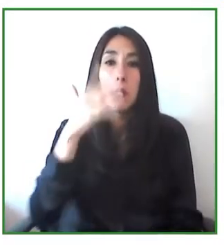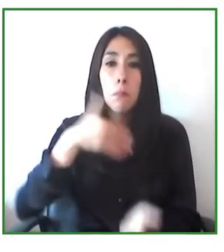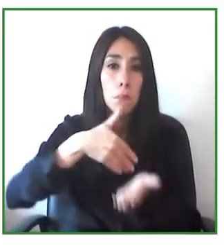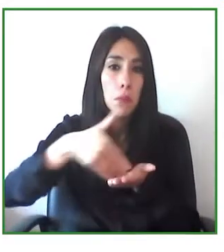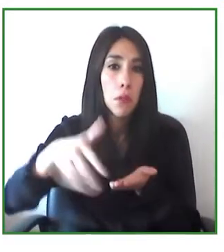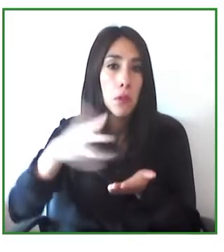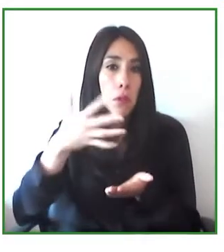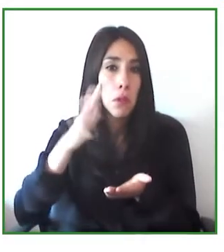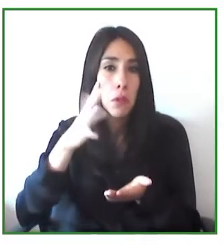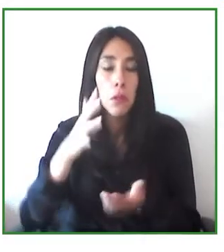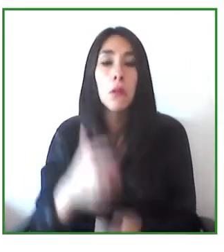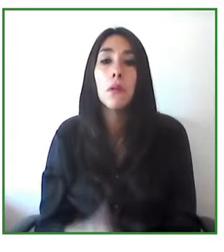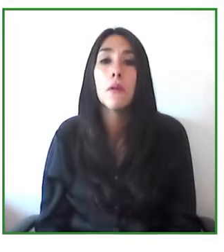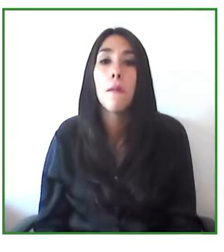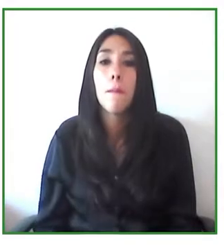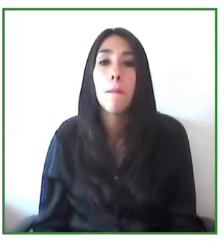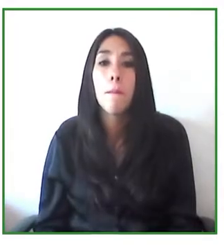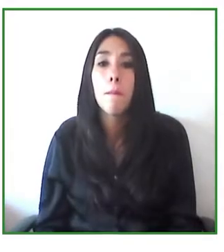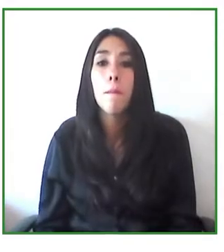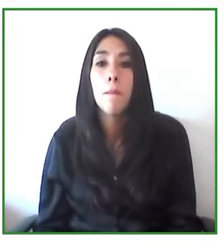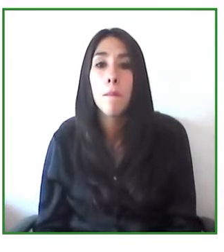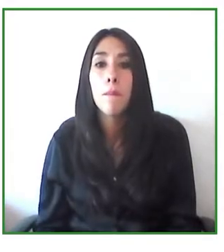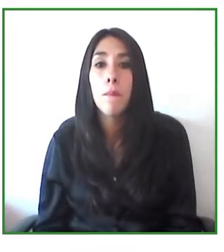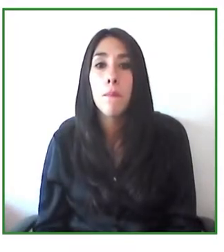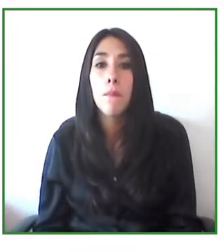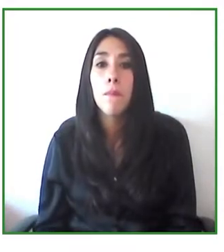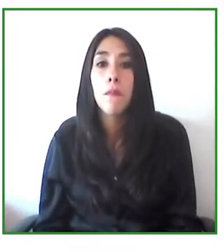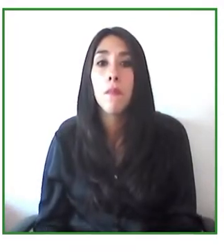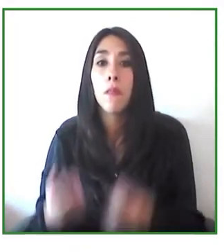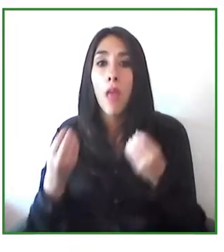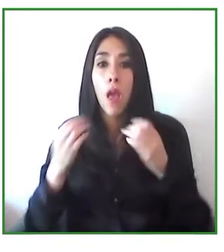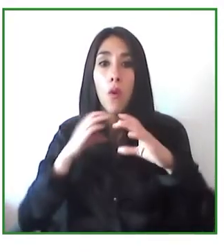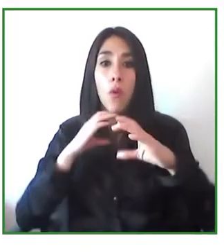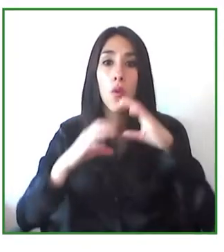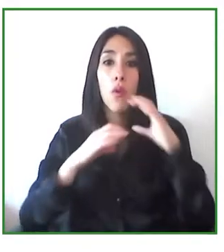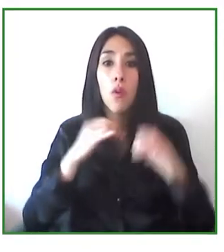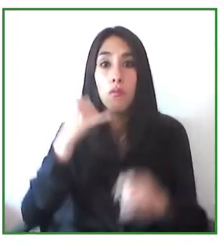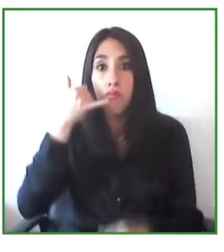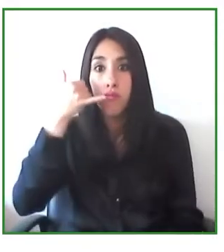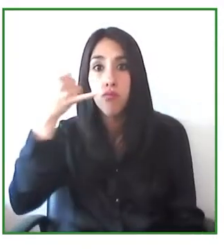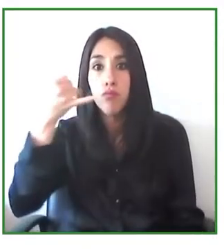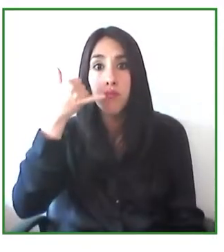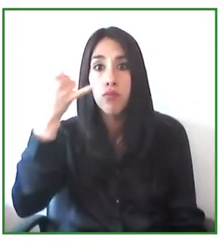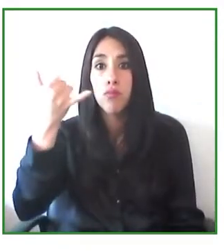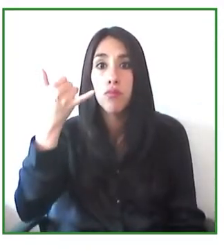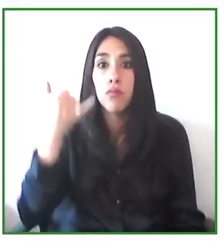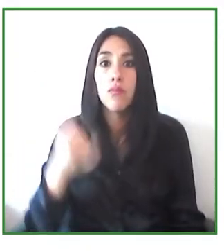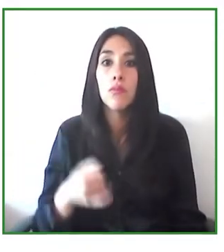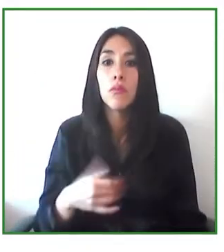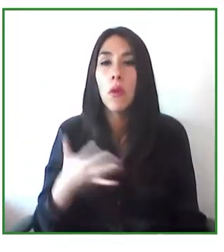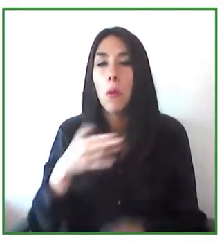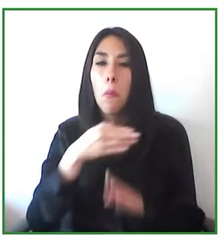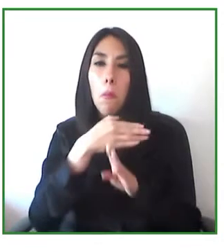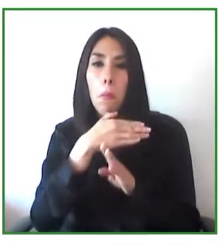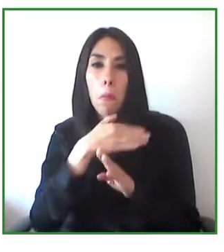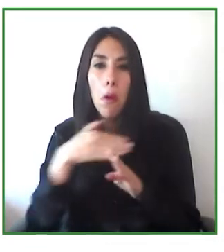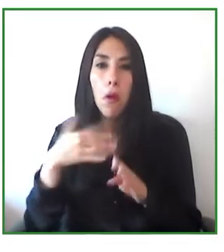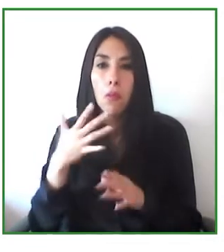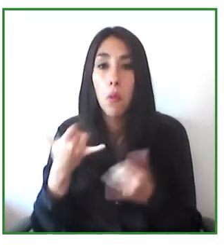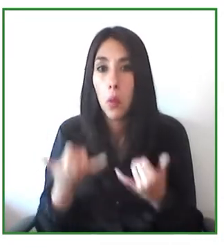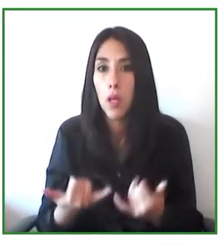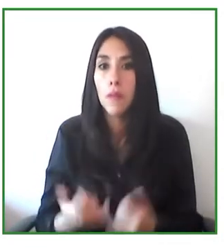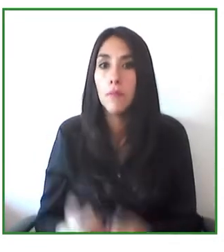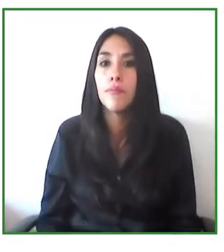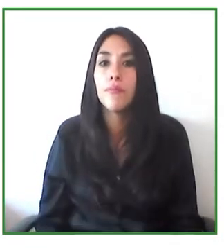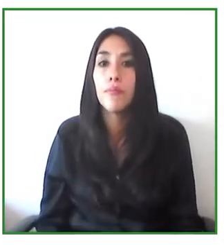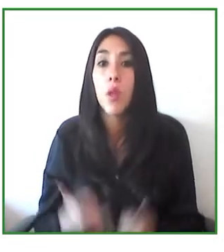4.349.150 comunicaciones doble vía, ¿sí? Y han favorecido de manera sustancial a la comunidad